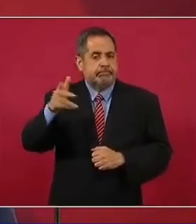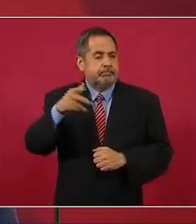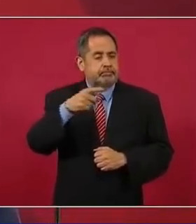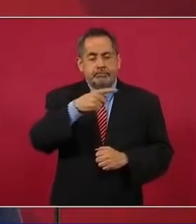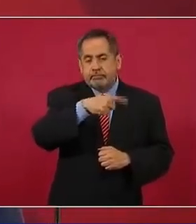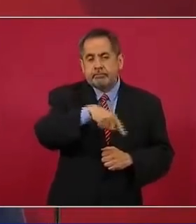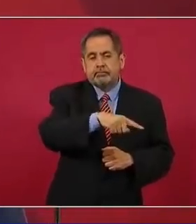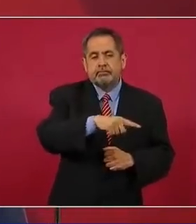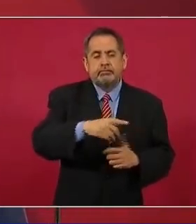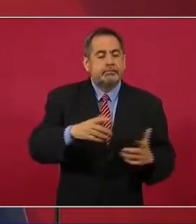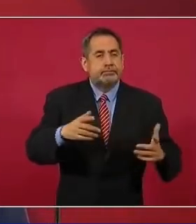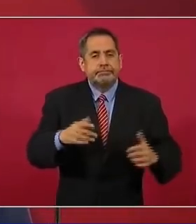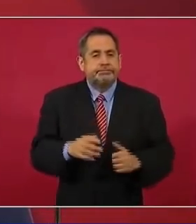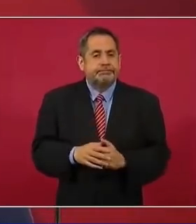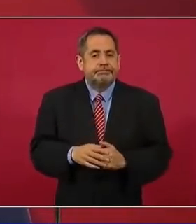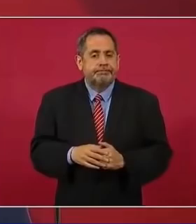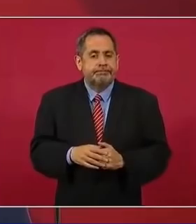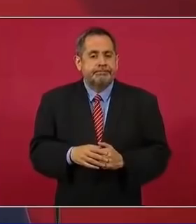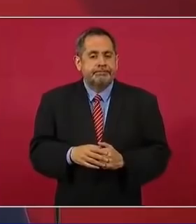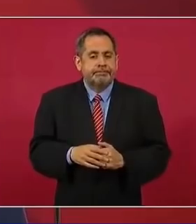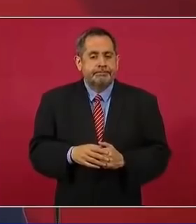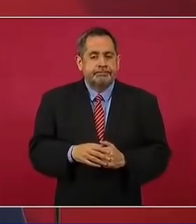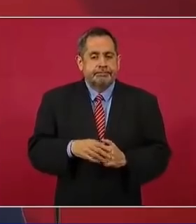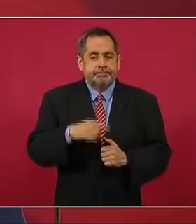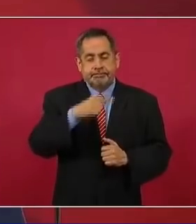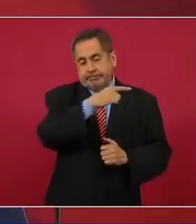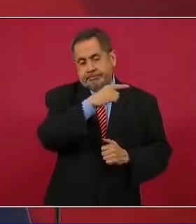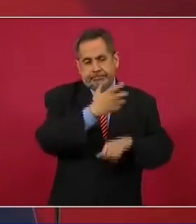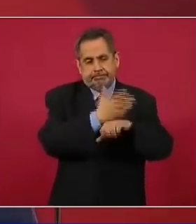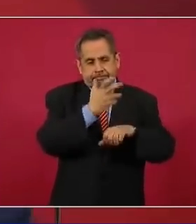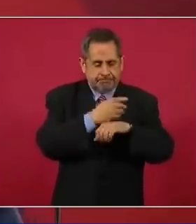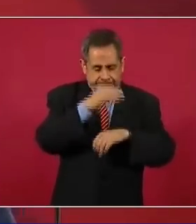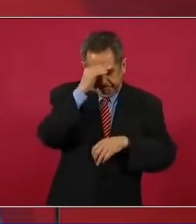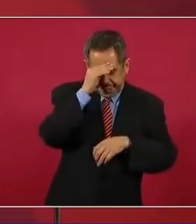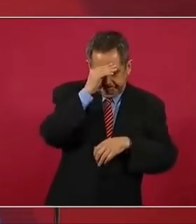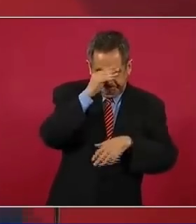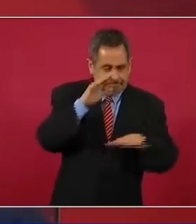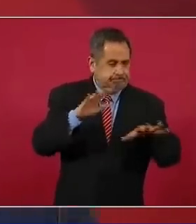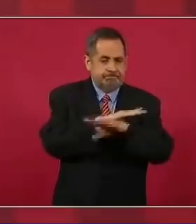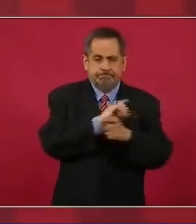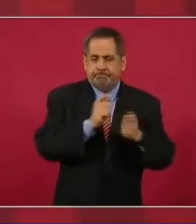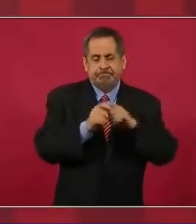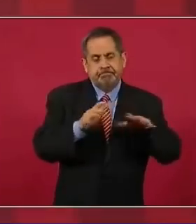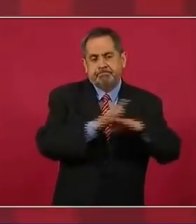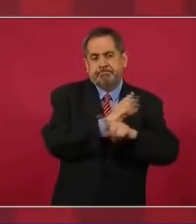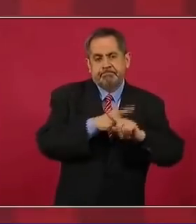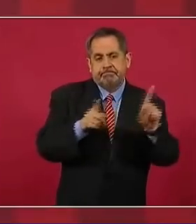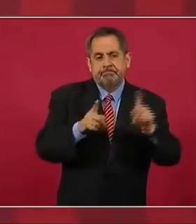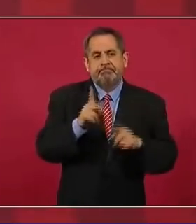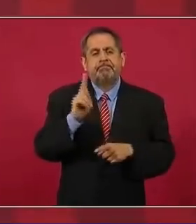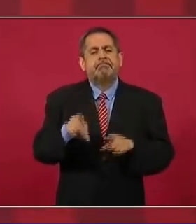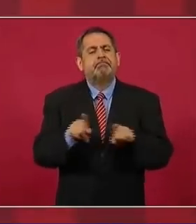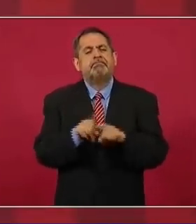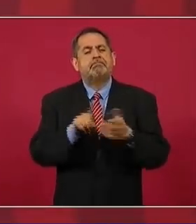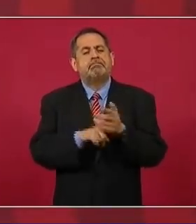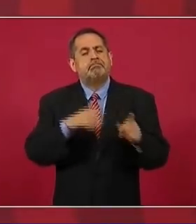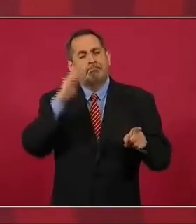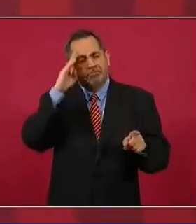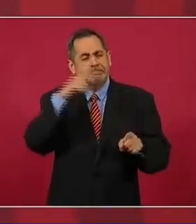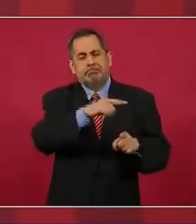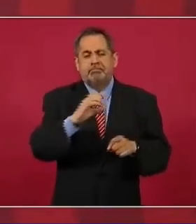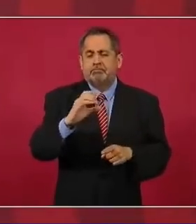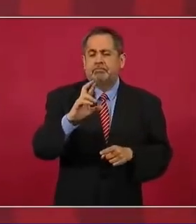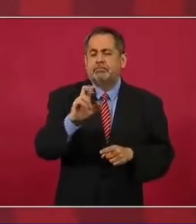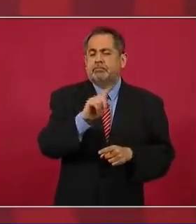y pues se haga una revisión de esas políticas. Es lo mismo del señor Ted